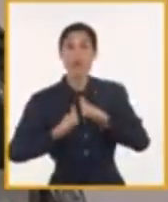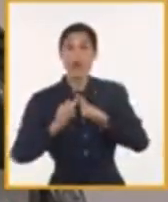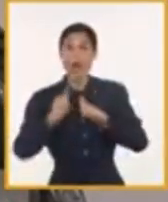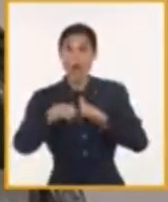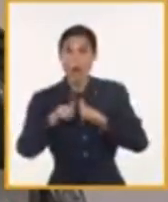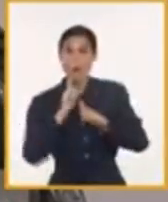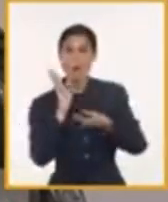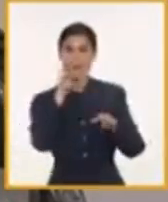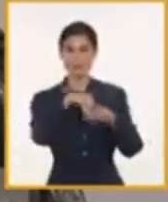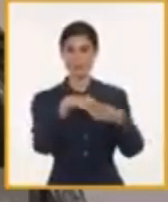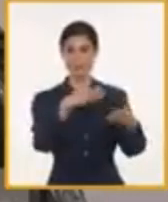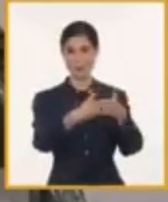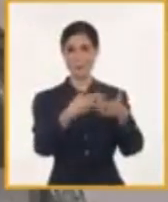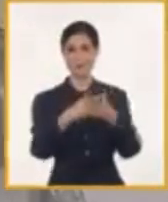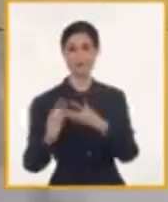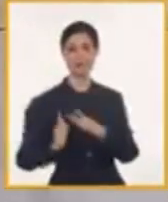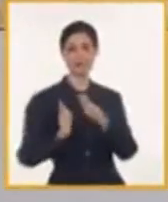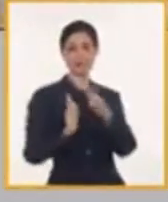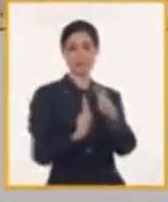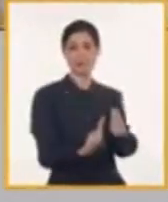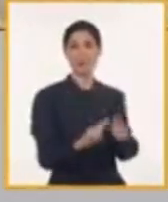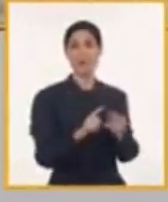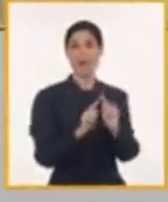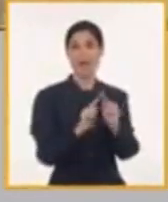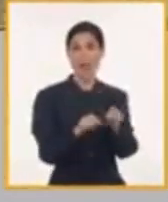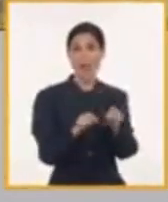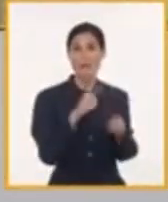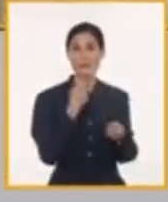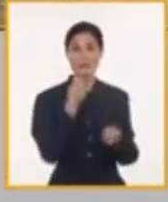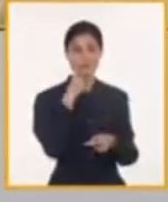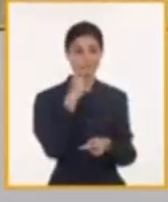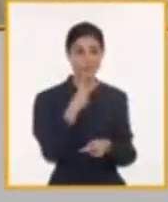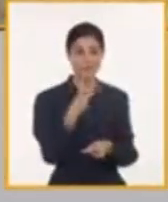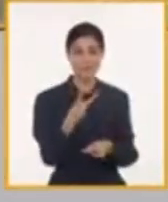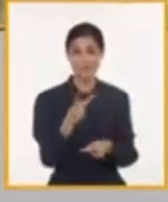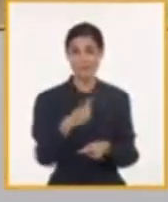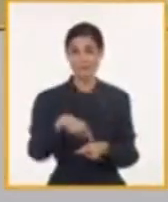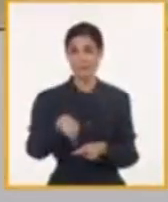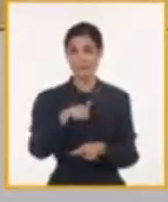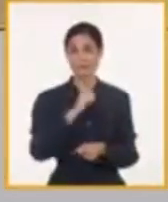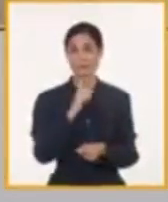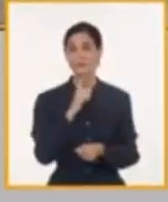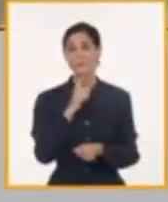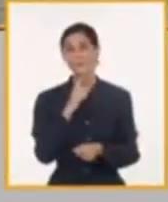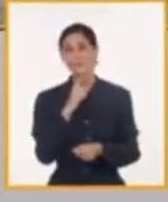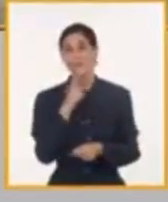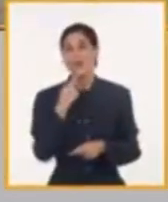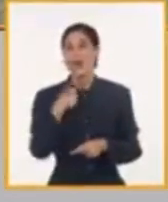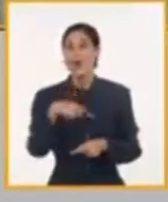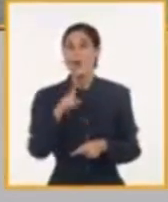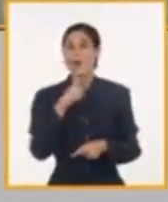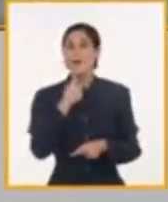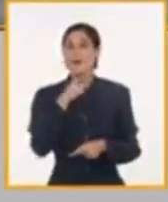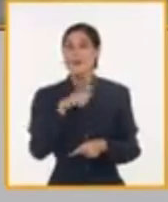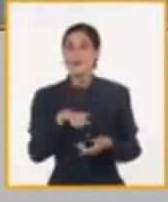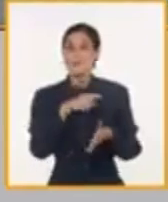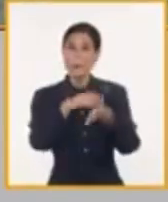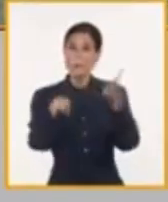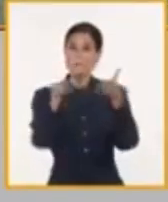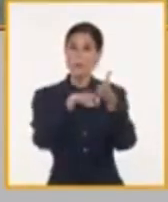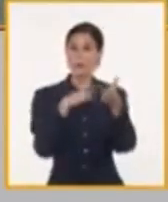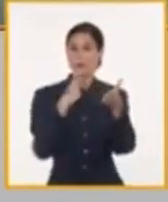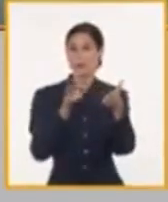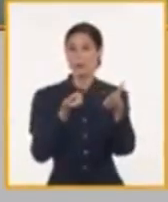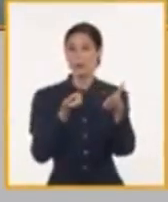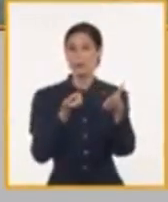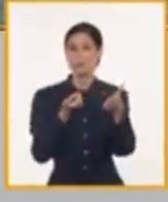realizar. Ahora, si nosotros hacemos un balance de lo que sería llegar al máximo de siembra de